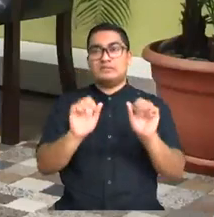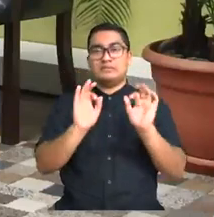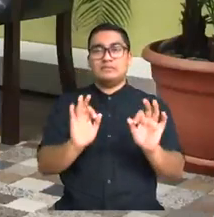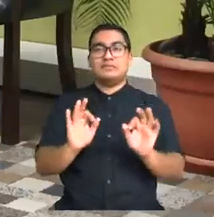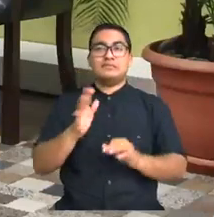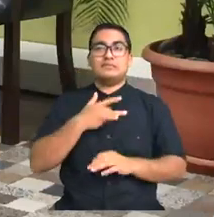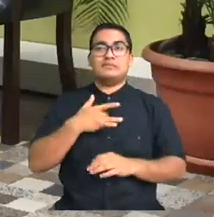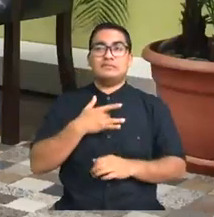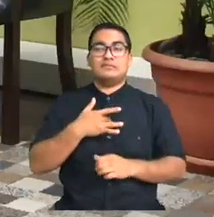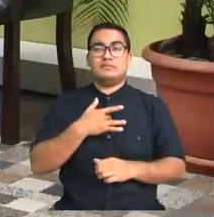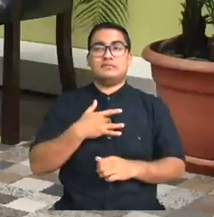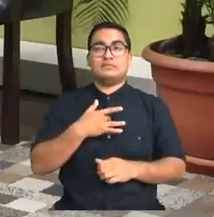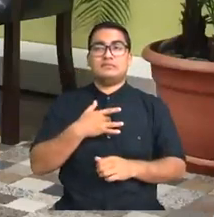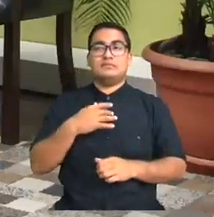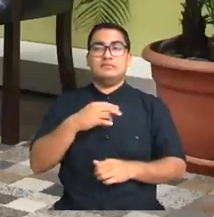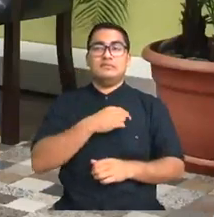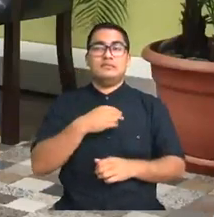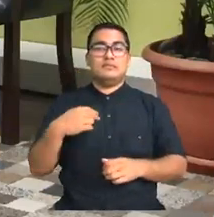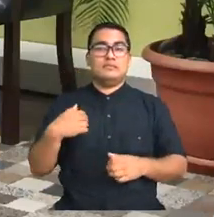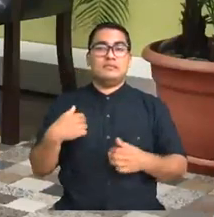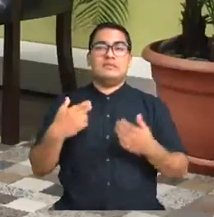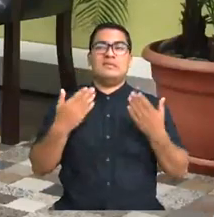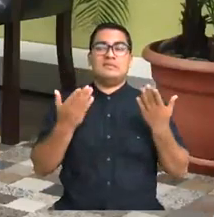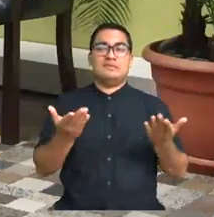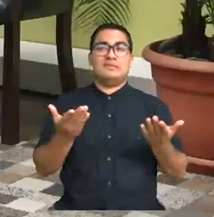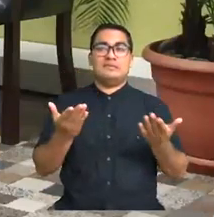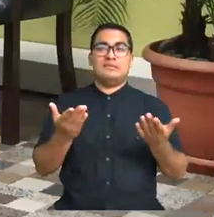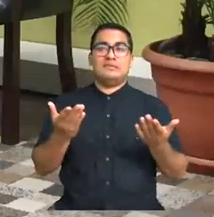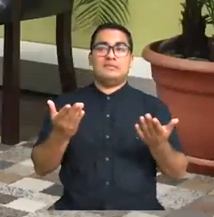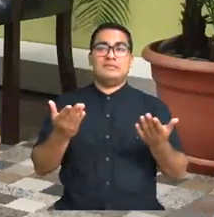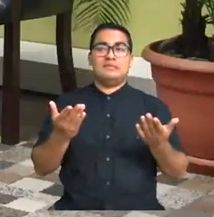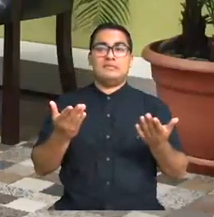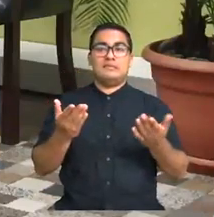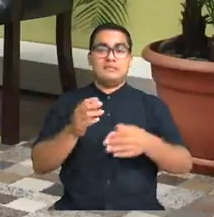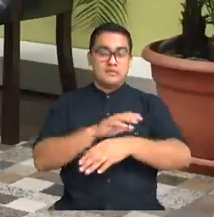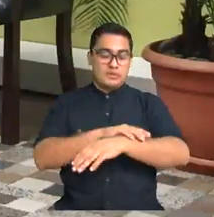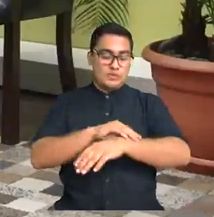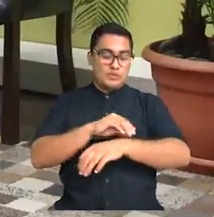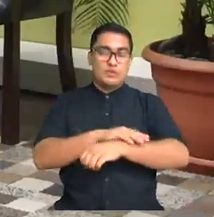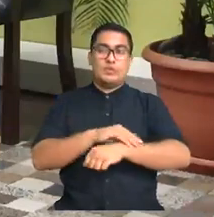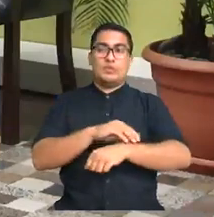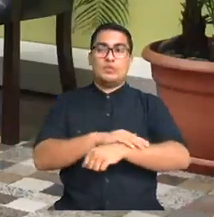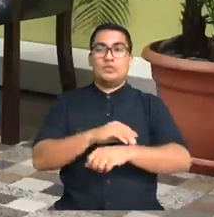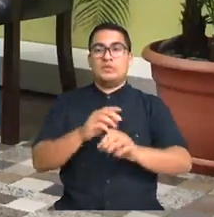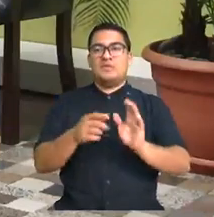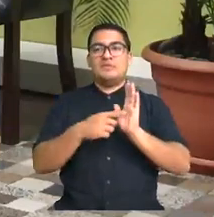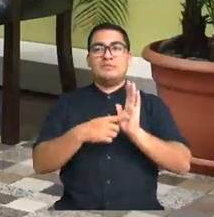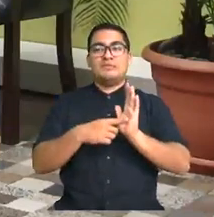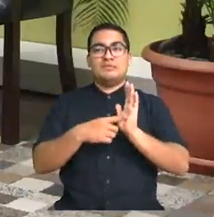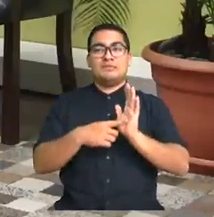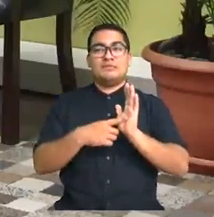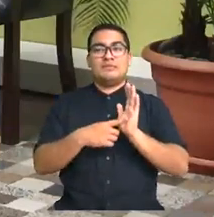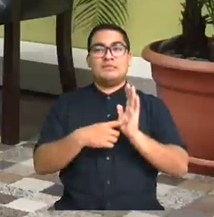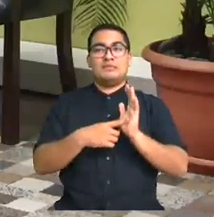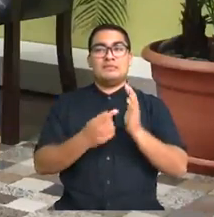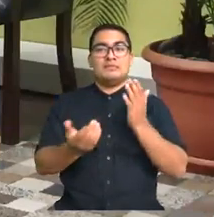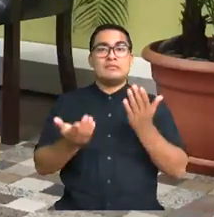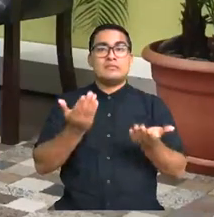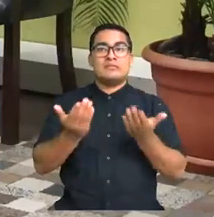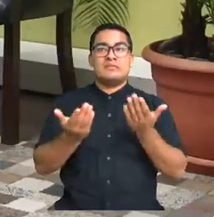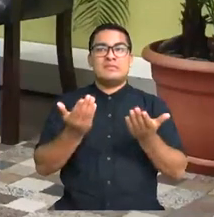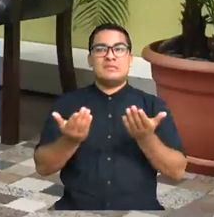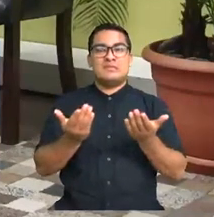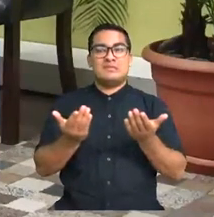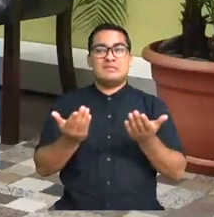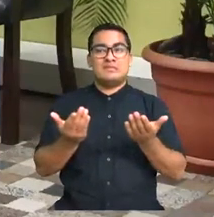Necesitamos hacer... rehidratar muchas veces o rehumectar la piel cuando hay un mecanismo de